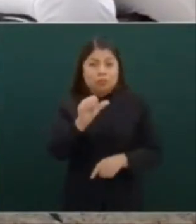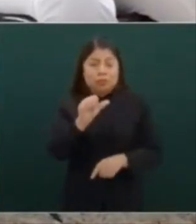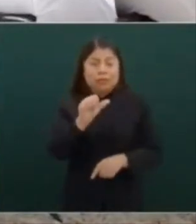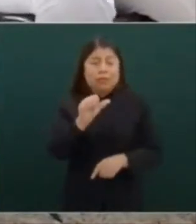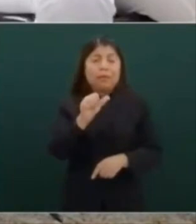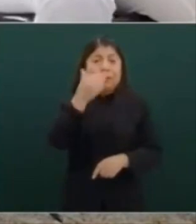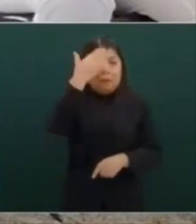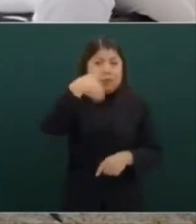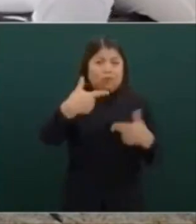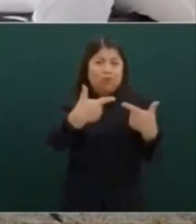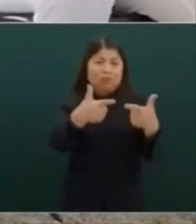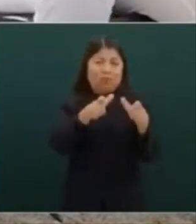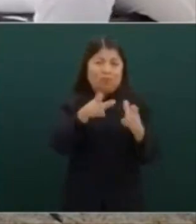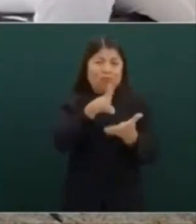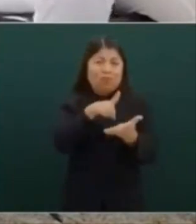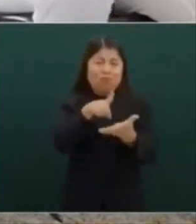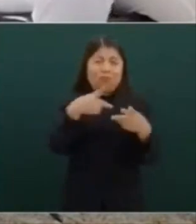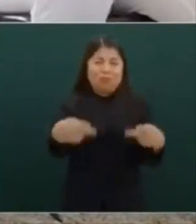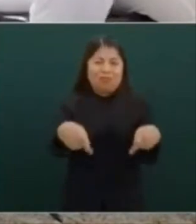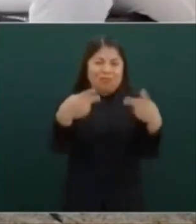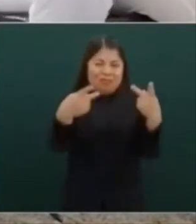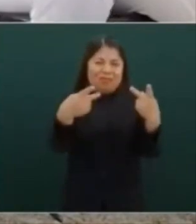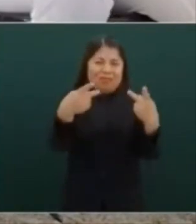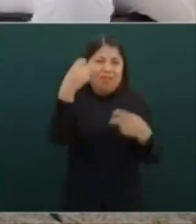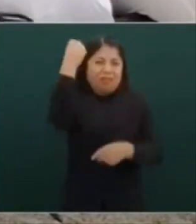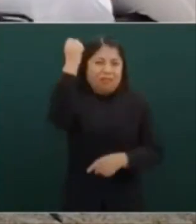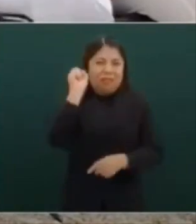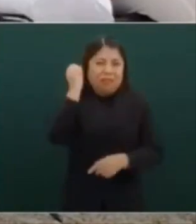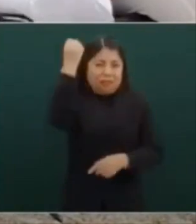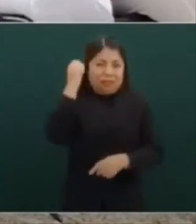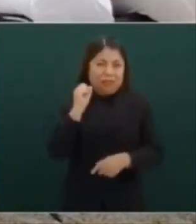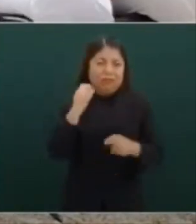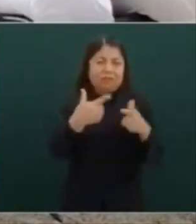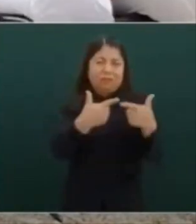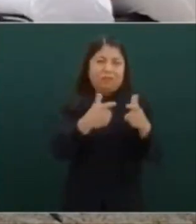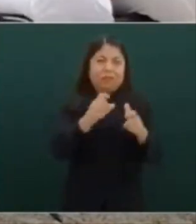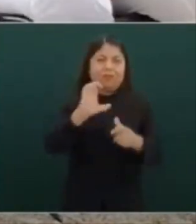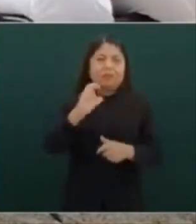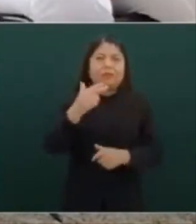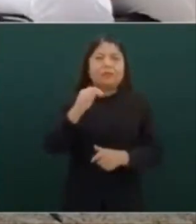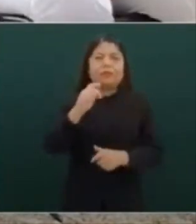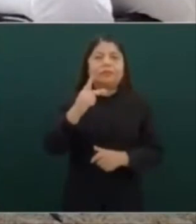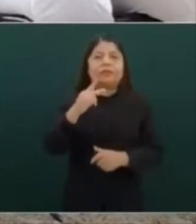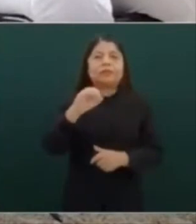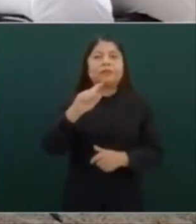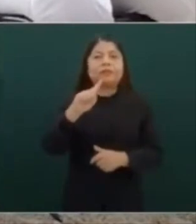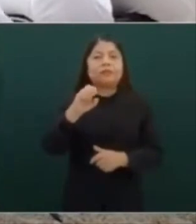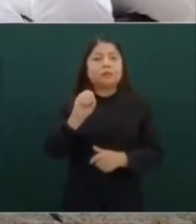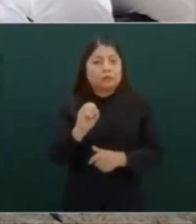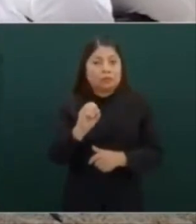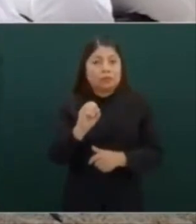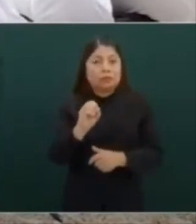en específico de la facción conocida como Los Chapitos. Presidente, preguntar qué acciones